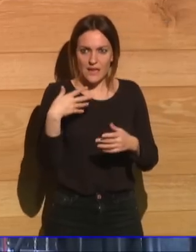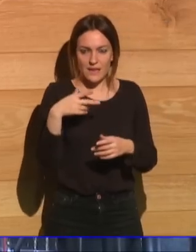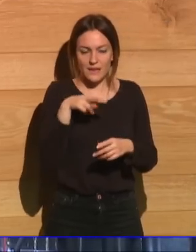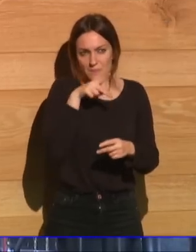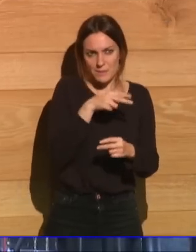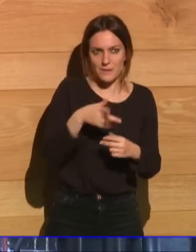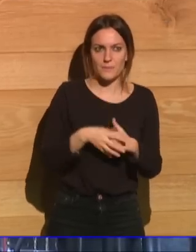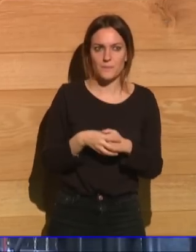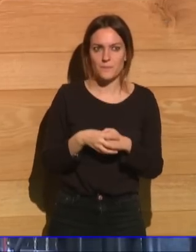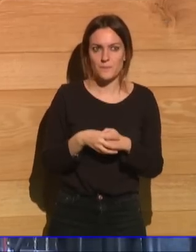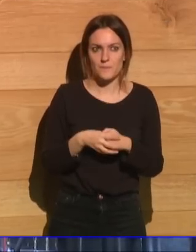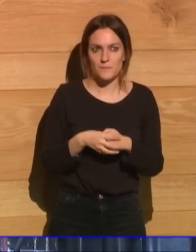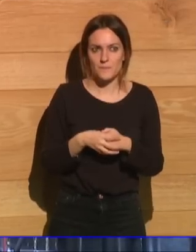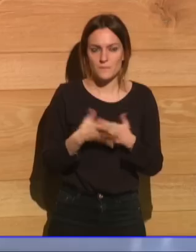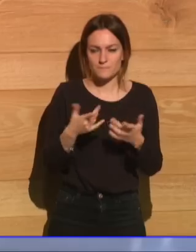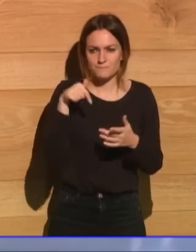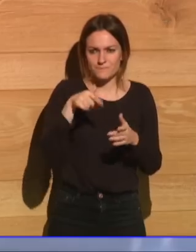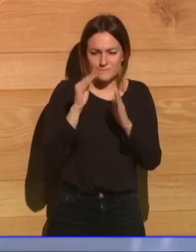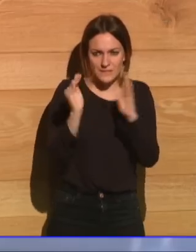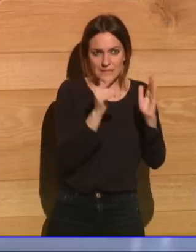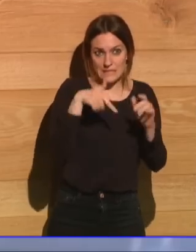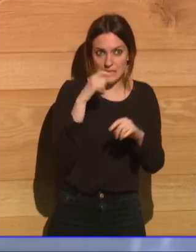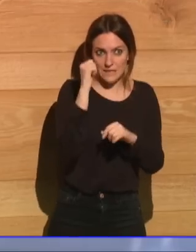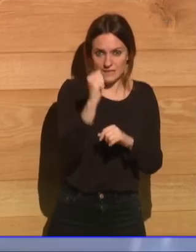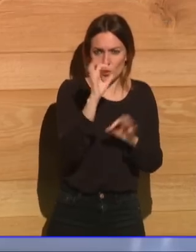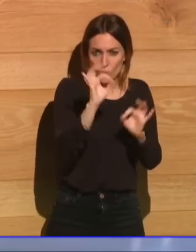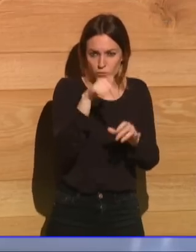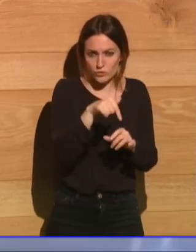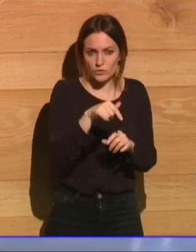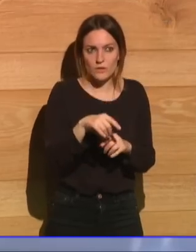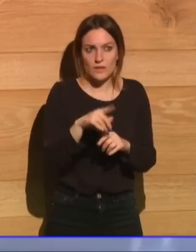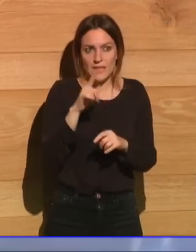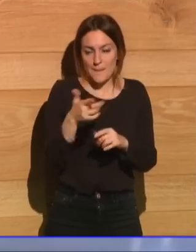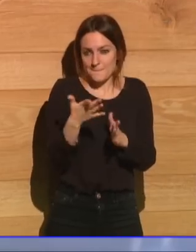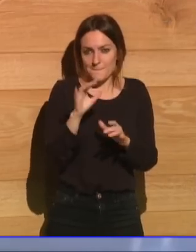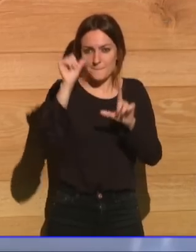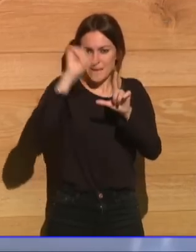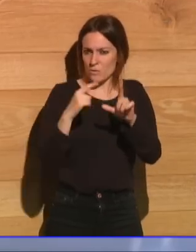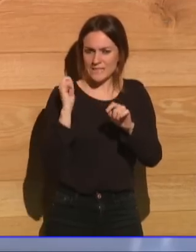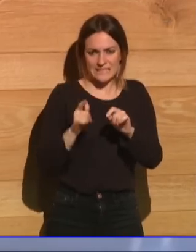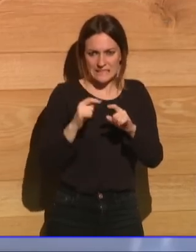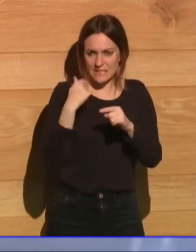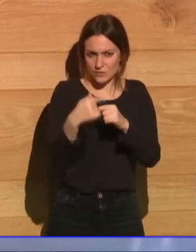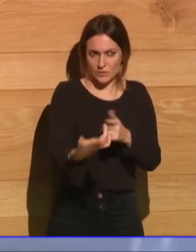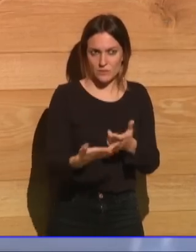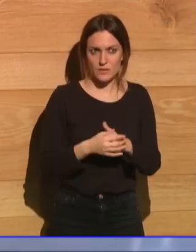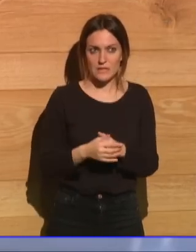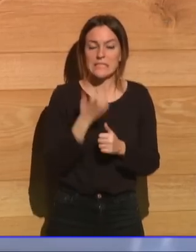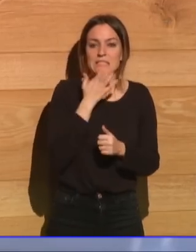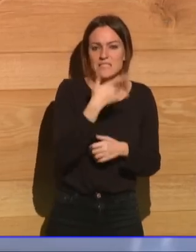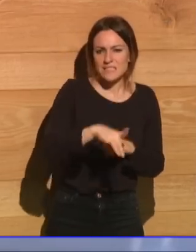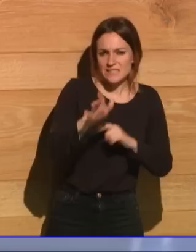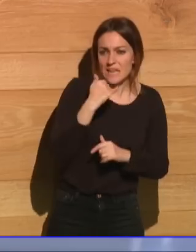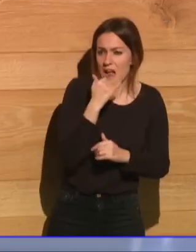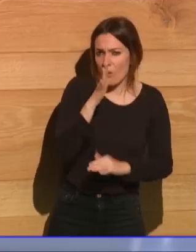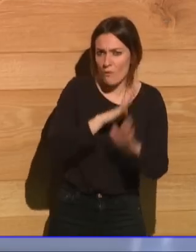no solamente esa escena que dices tú del crimen, de la barbería, es que toda la película es real. No, pero hay momentos... Bueno, sí, cuando beben, cuando van